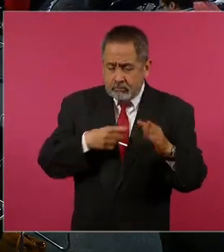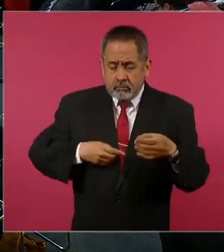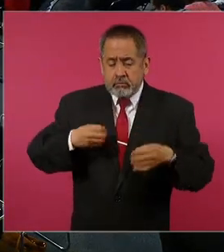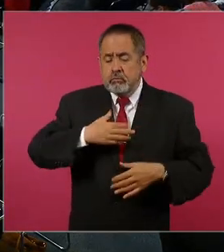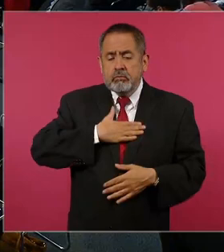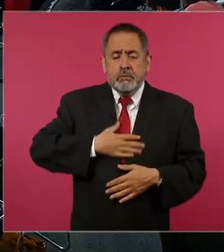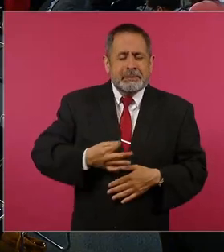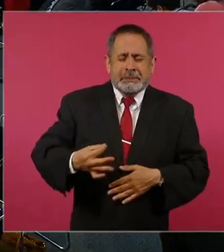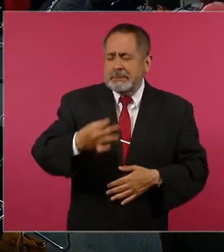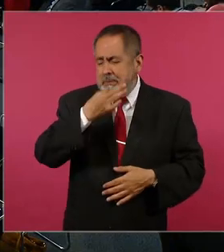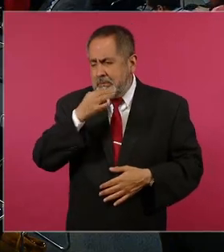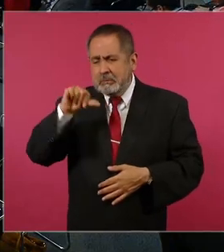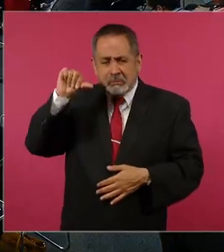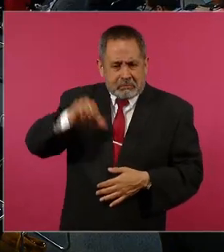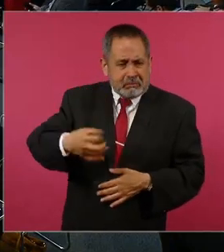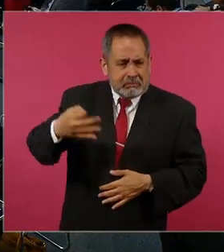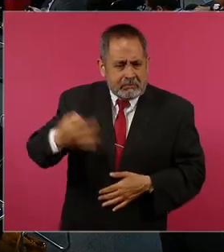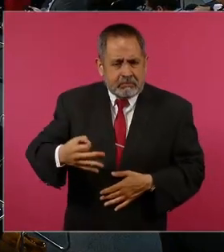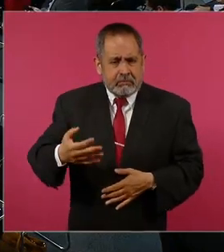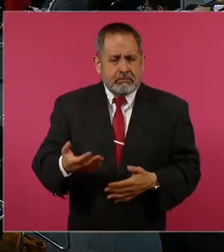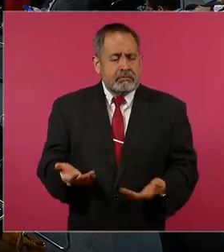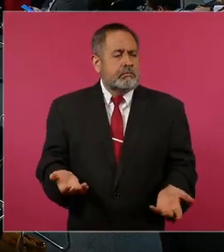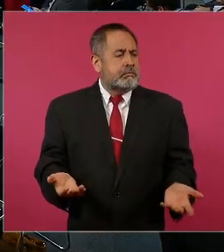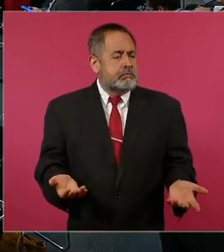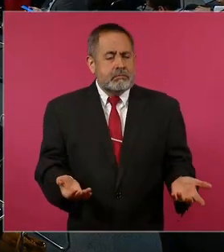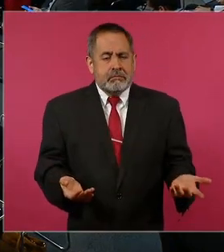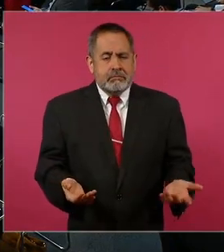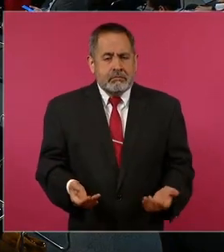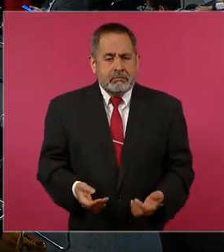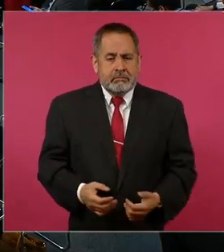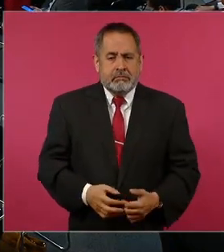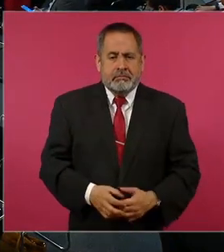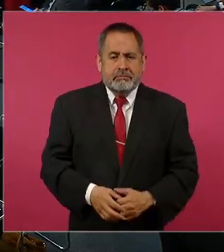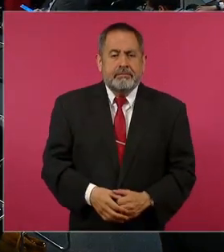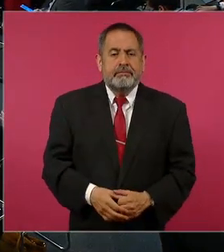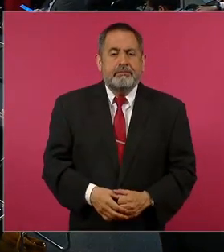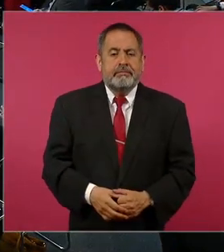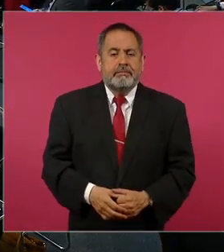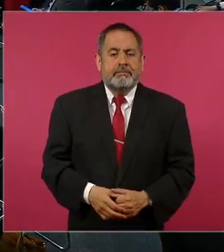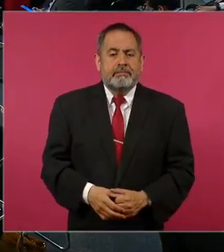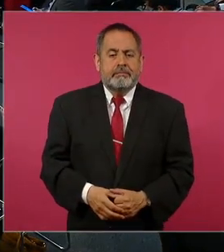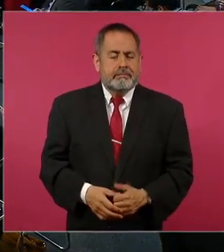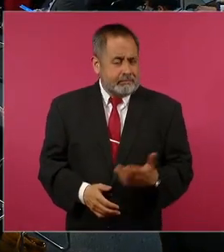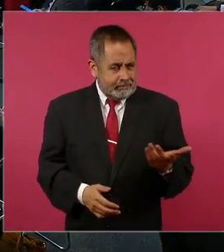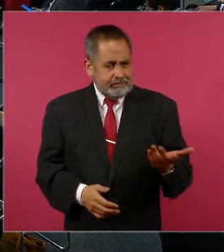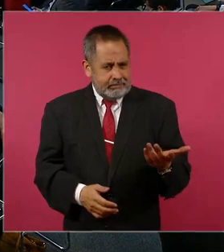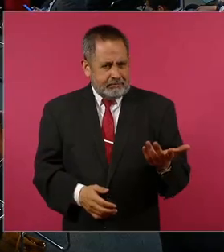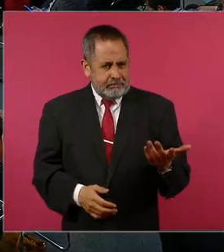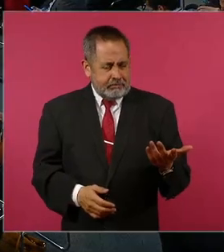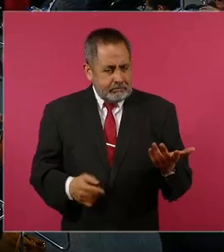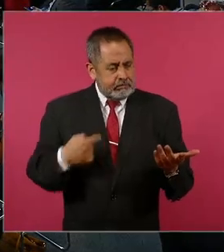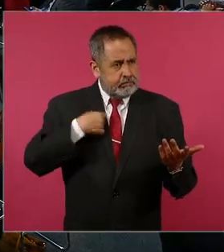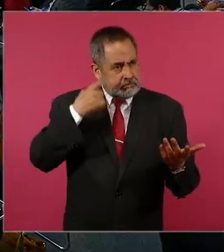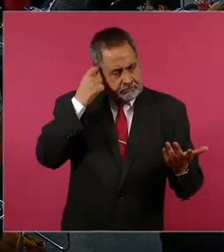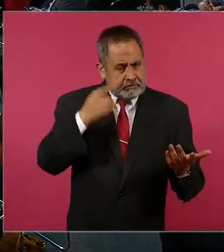tiene que ser pronta y expedita? que no valía la pena